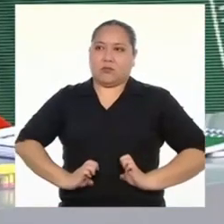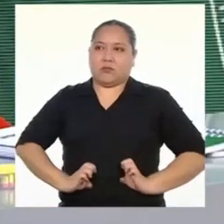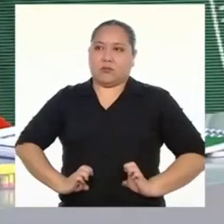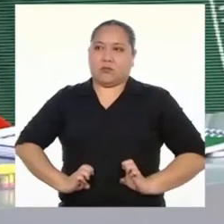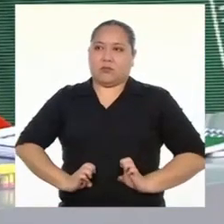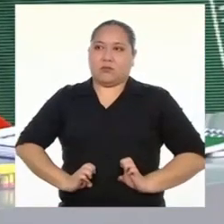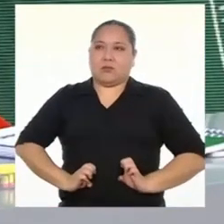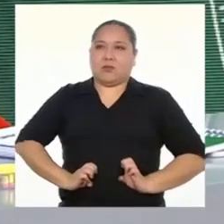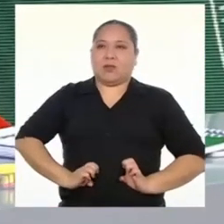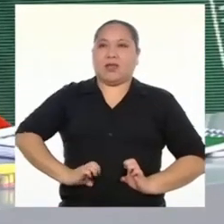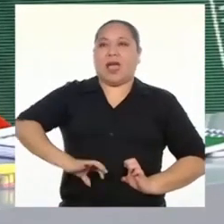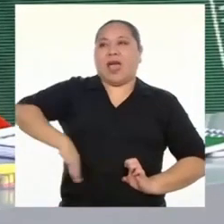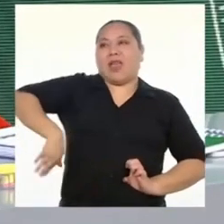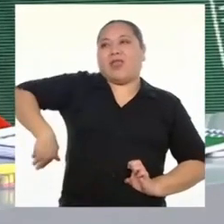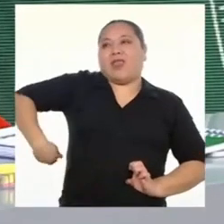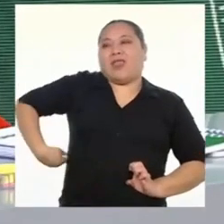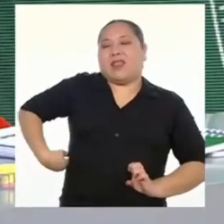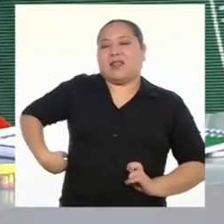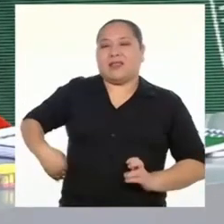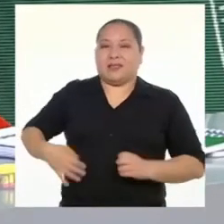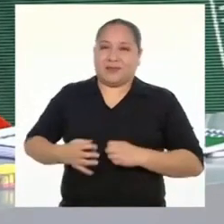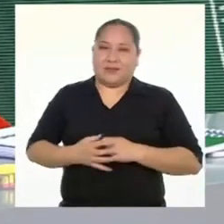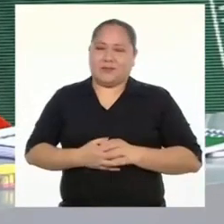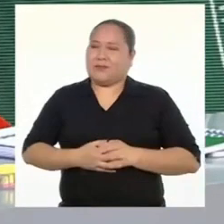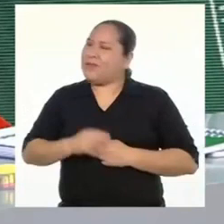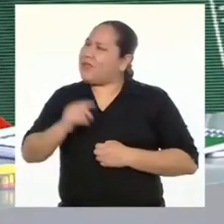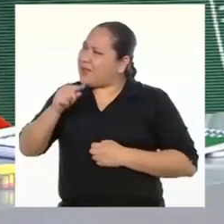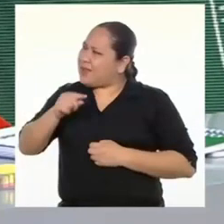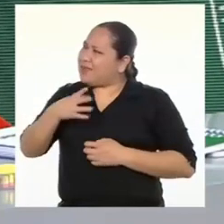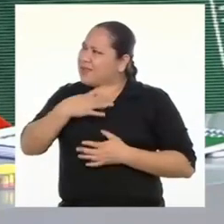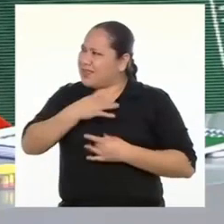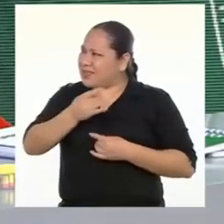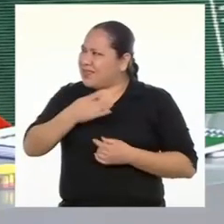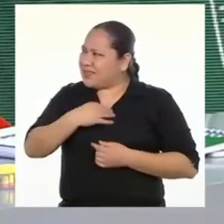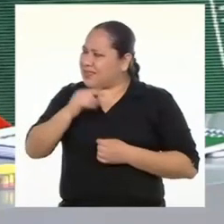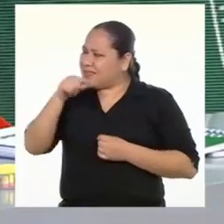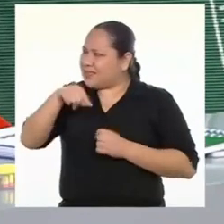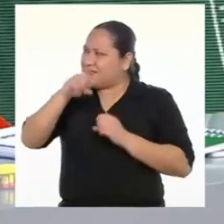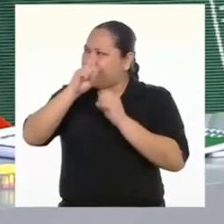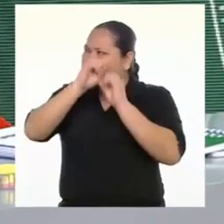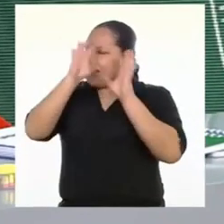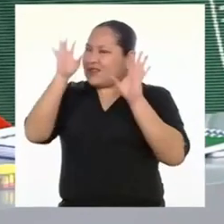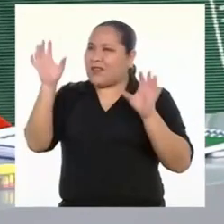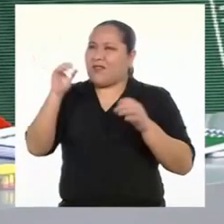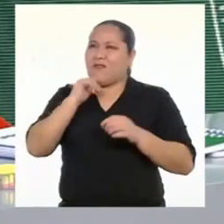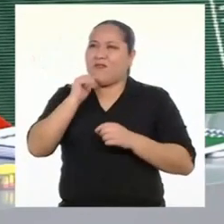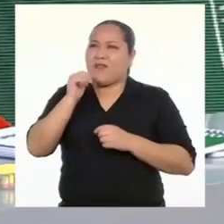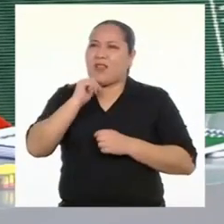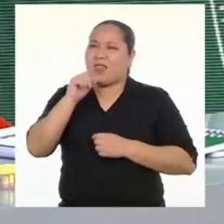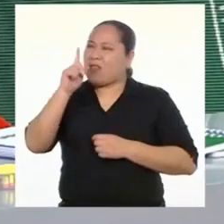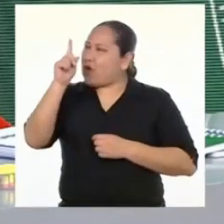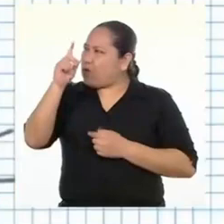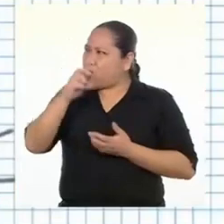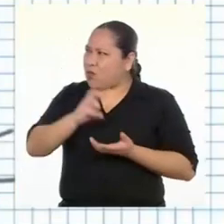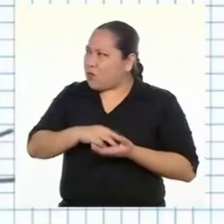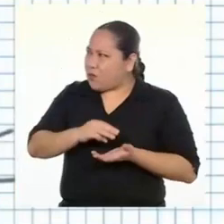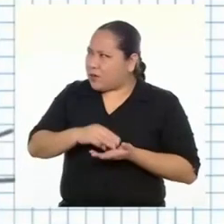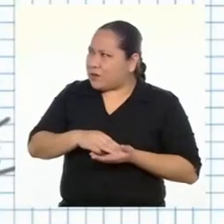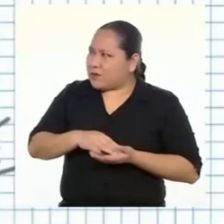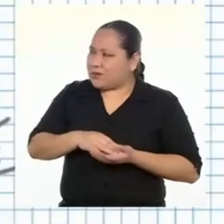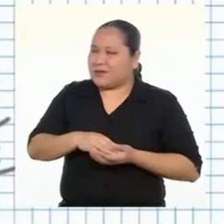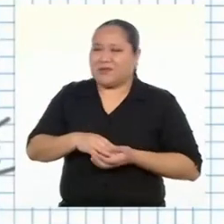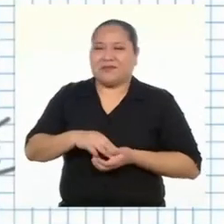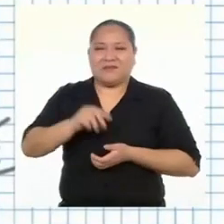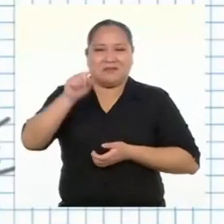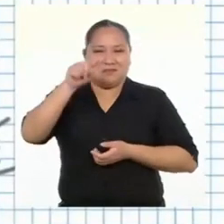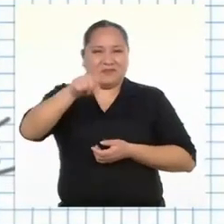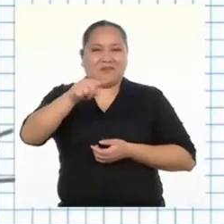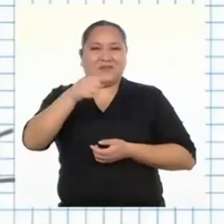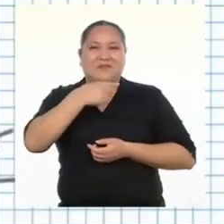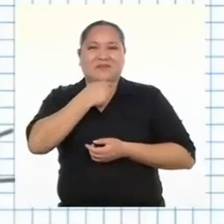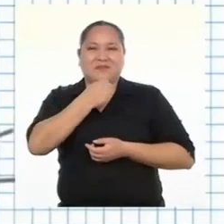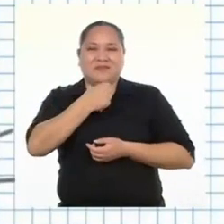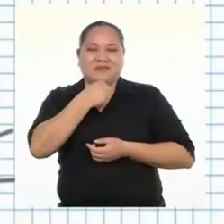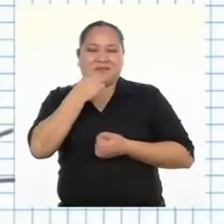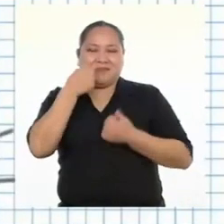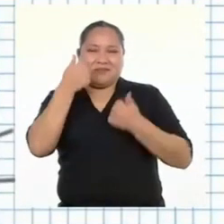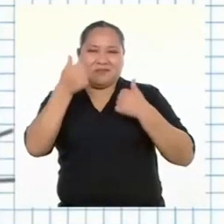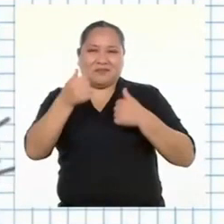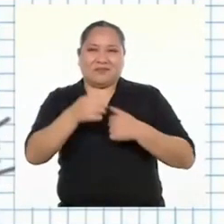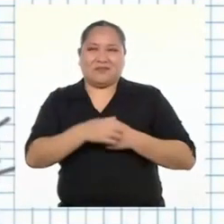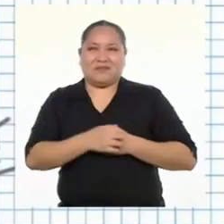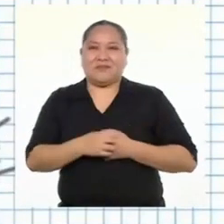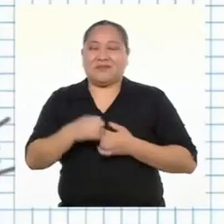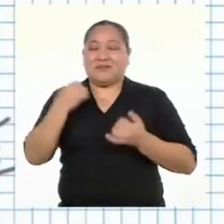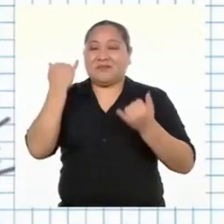interesante, profesora! Esto me lo deja más claro. Nos falta un sistema más, ¿no? ¡Qué bueno que te haya gustado,